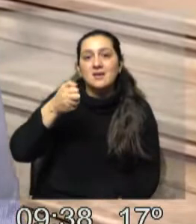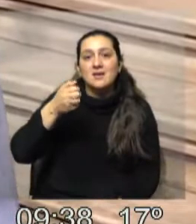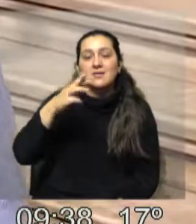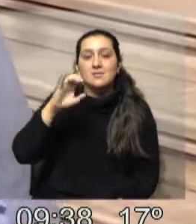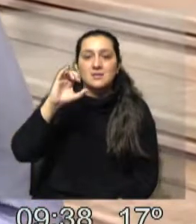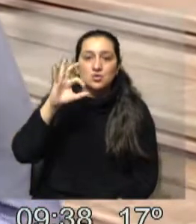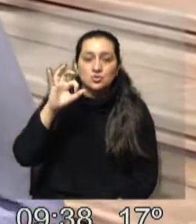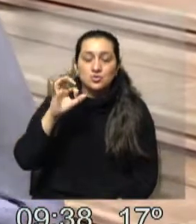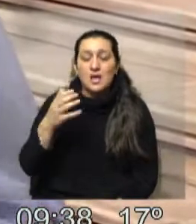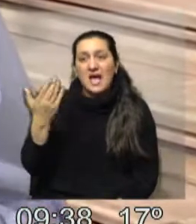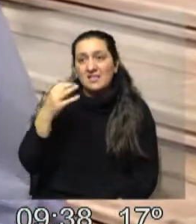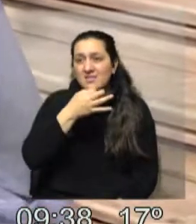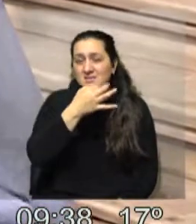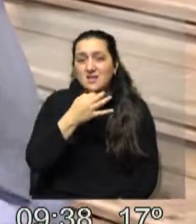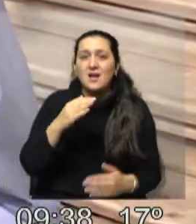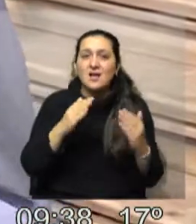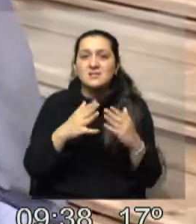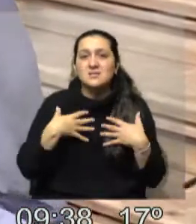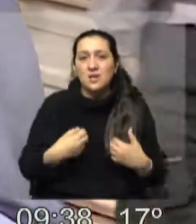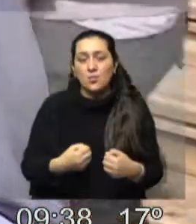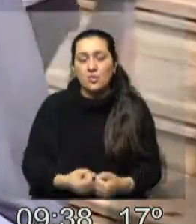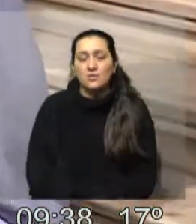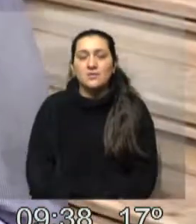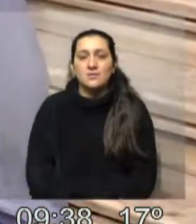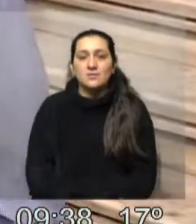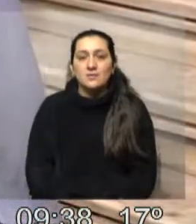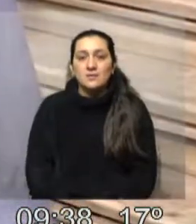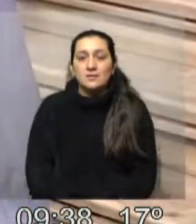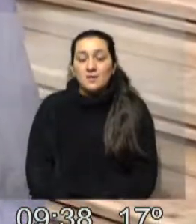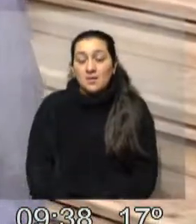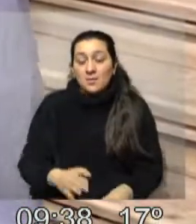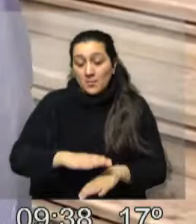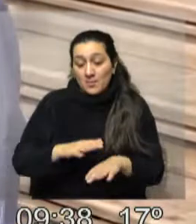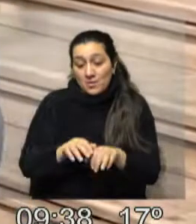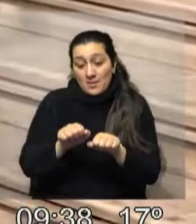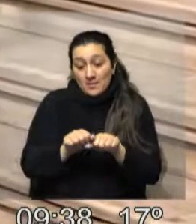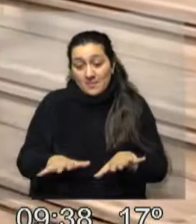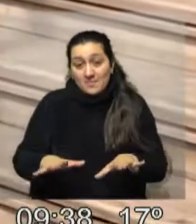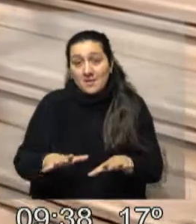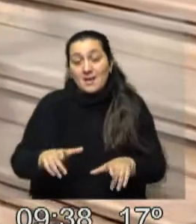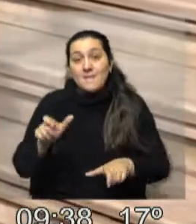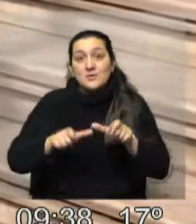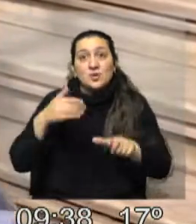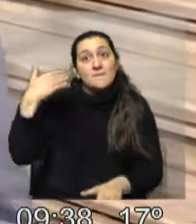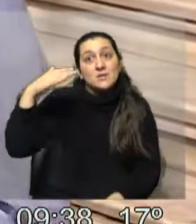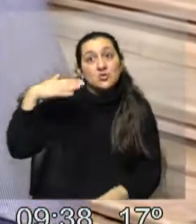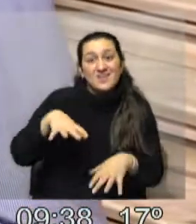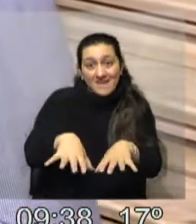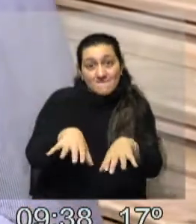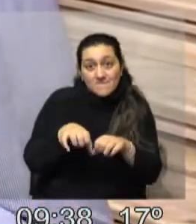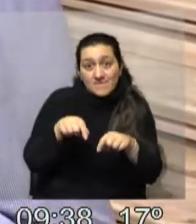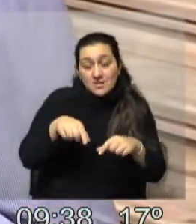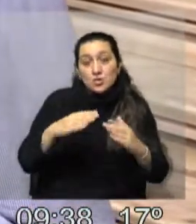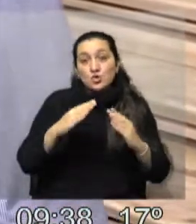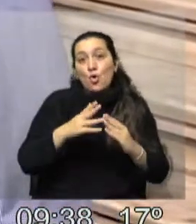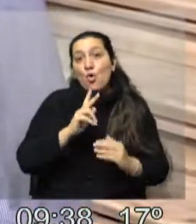salud. Durante la pandemia, las personas mayores, y específicamente las personas mayores que viven en estos